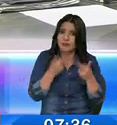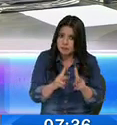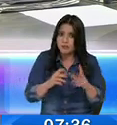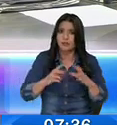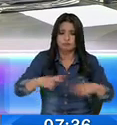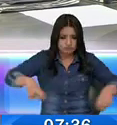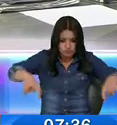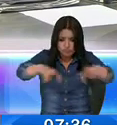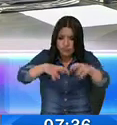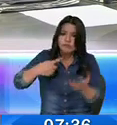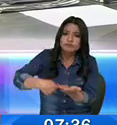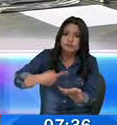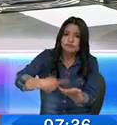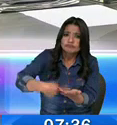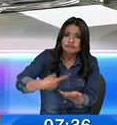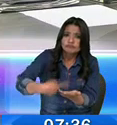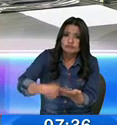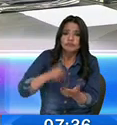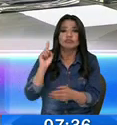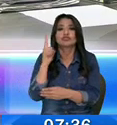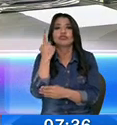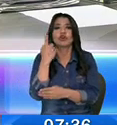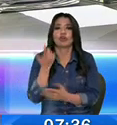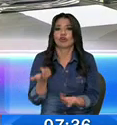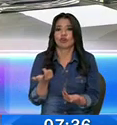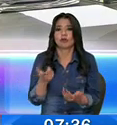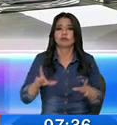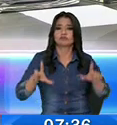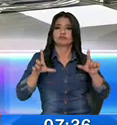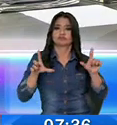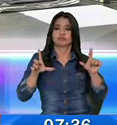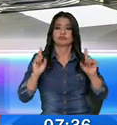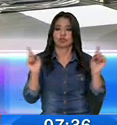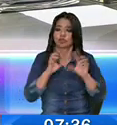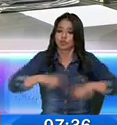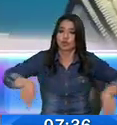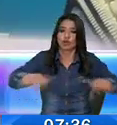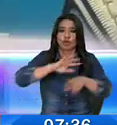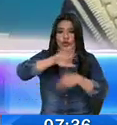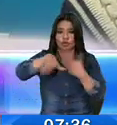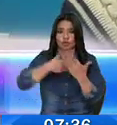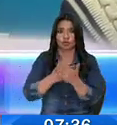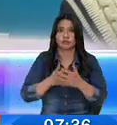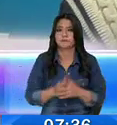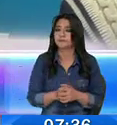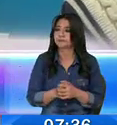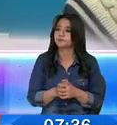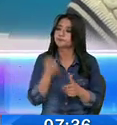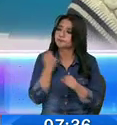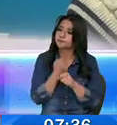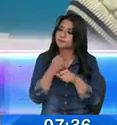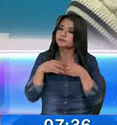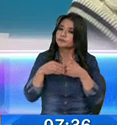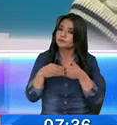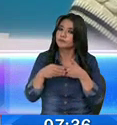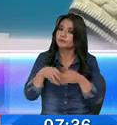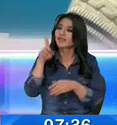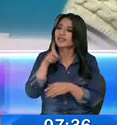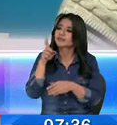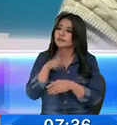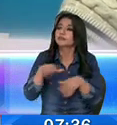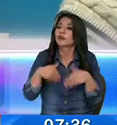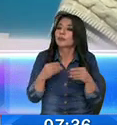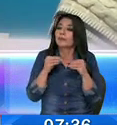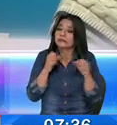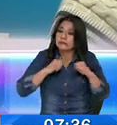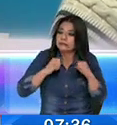y sentémonos y analicemos y no lo veamos solamente desde el 20 es particular lado con flexibilización o no lo que se requiere es una dinamización